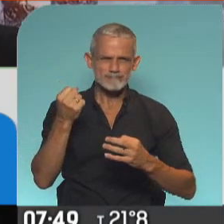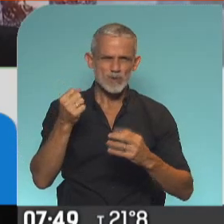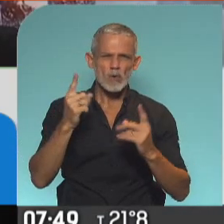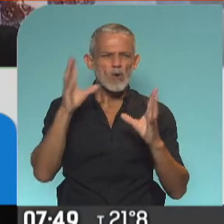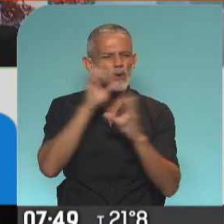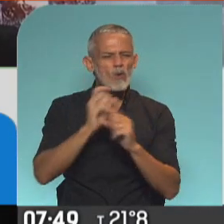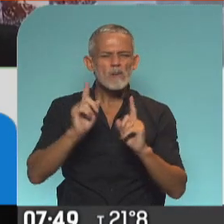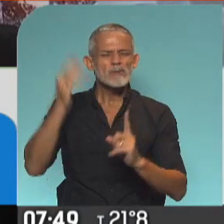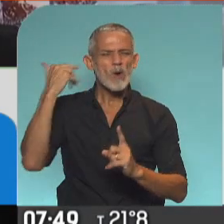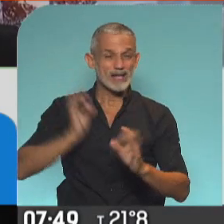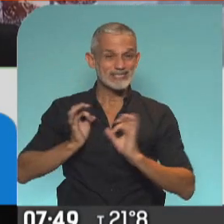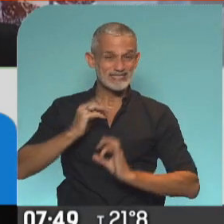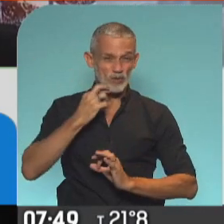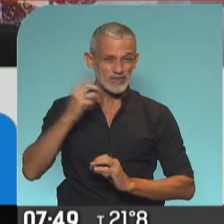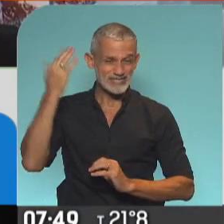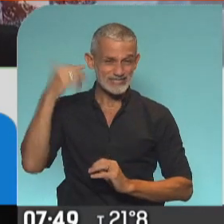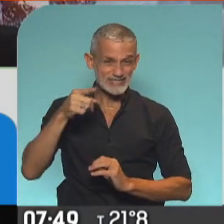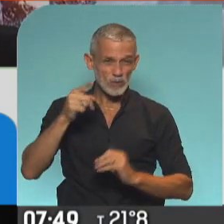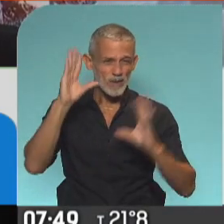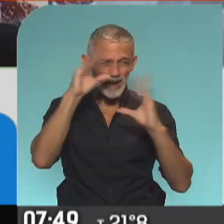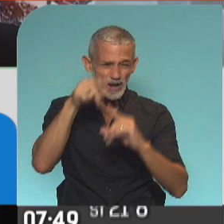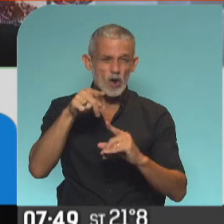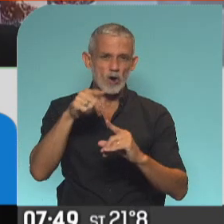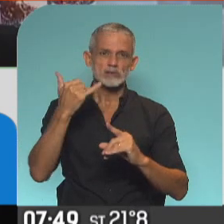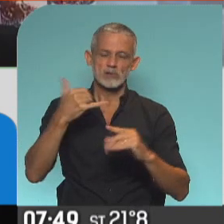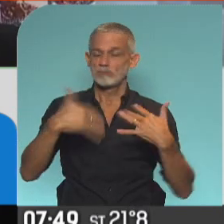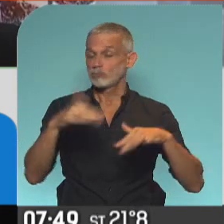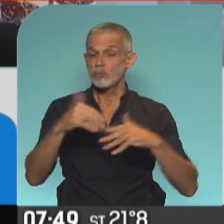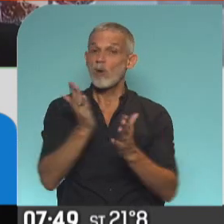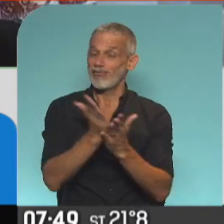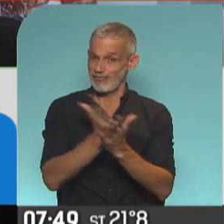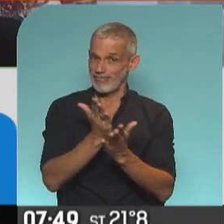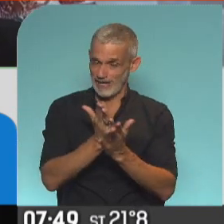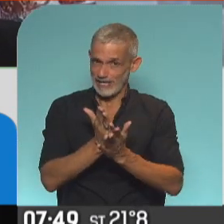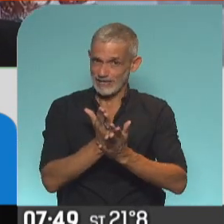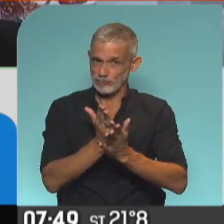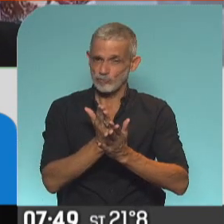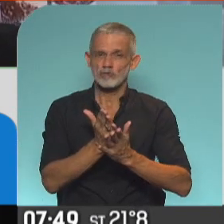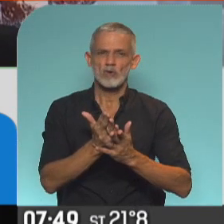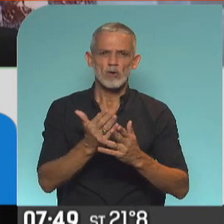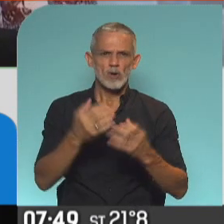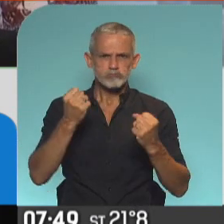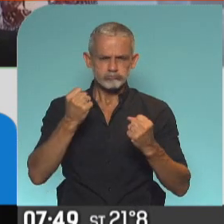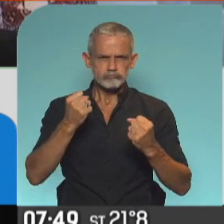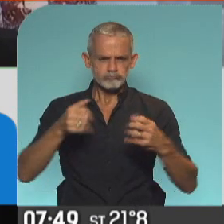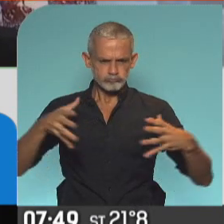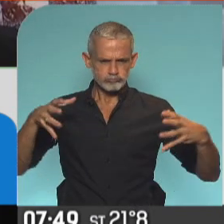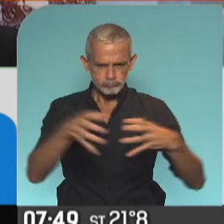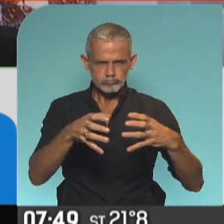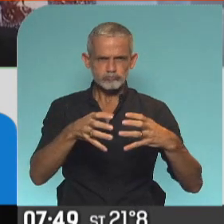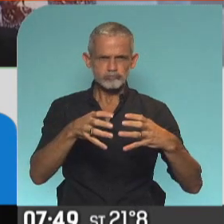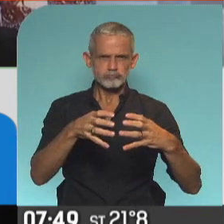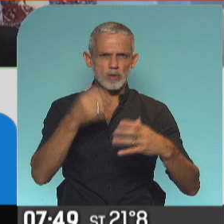oscurísima noche del siglo XIX hubo un conculcamiento mayor de derechos, una fortaleza particular del